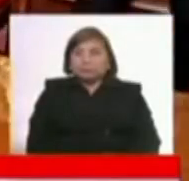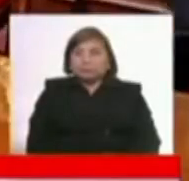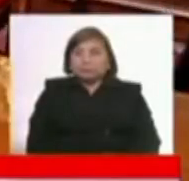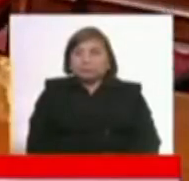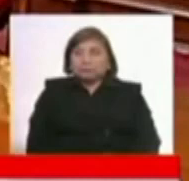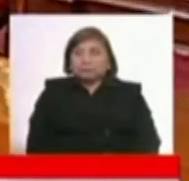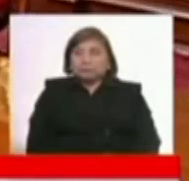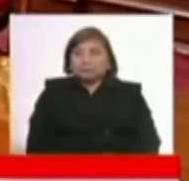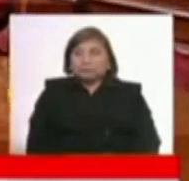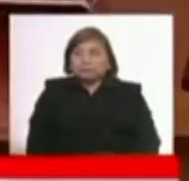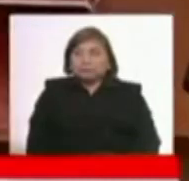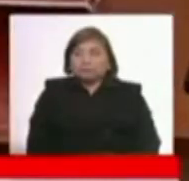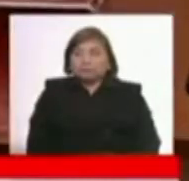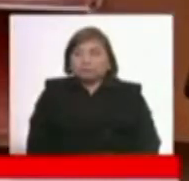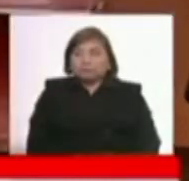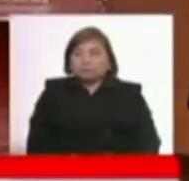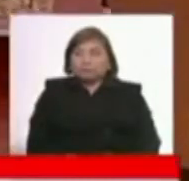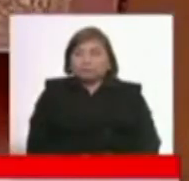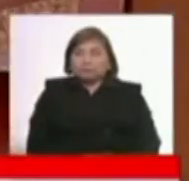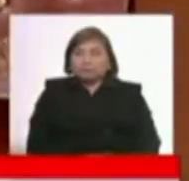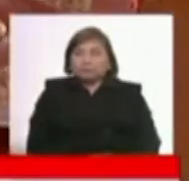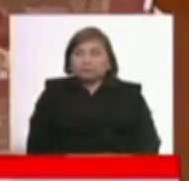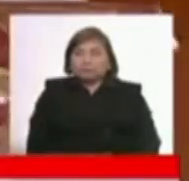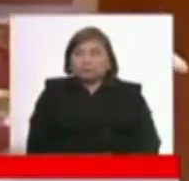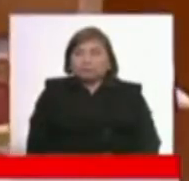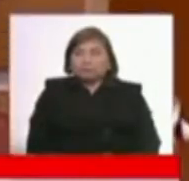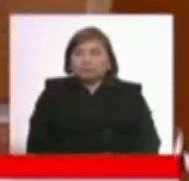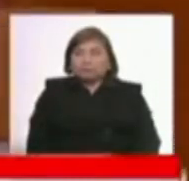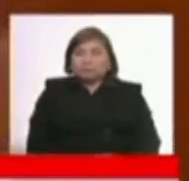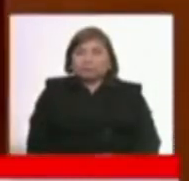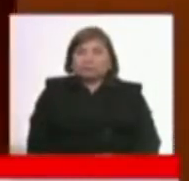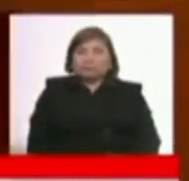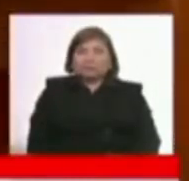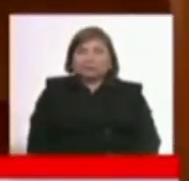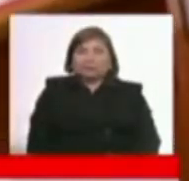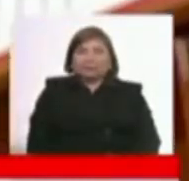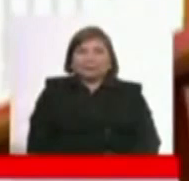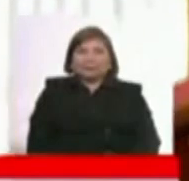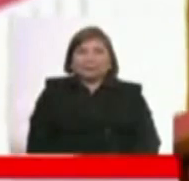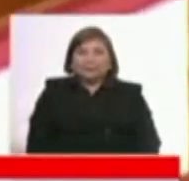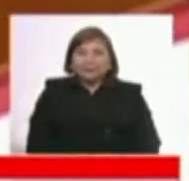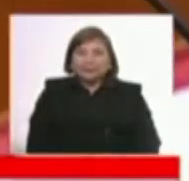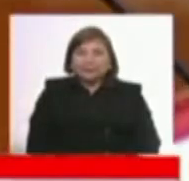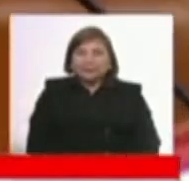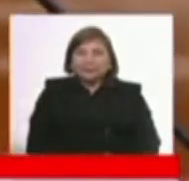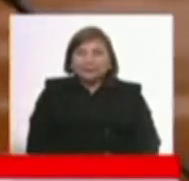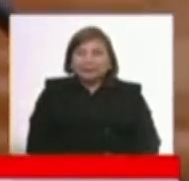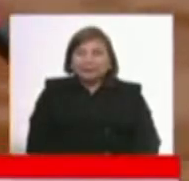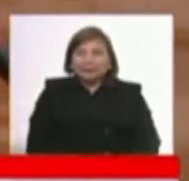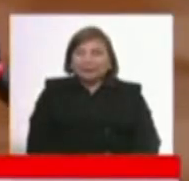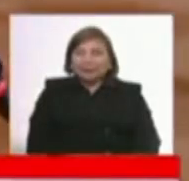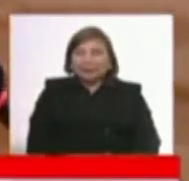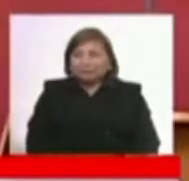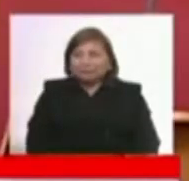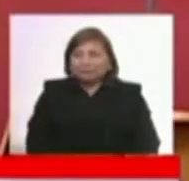pronunciamiento que ha hecho los Estados Unidos de recono junto al nuevo gobierno que se ha establecido en Perú en este